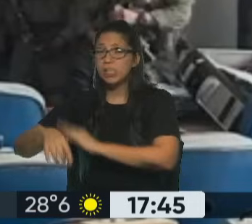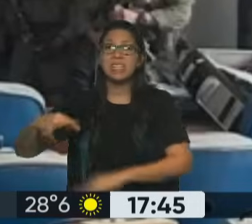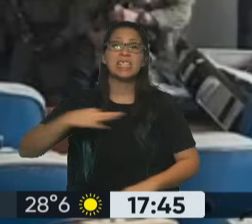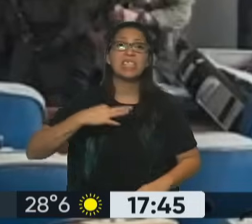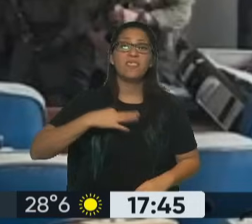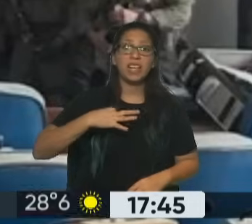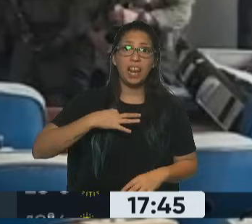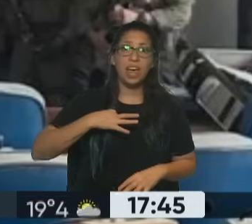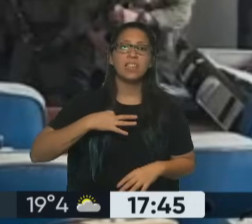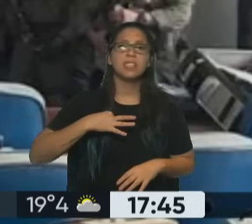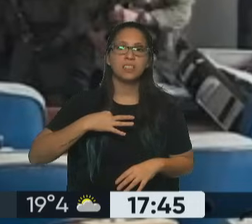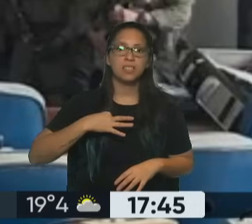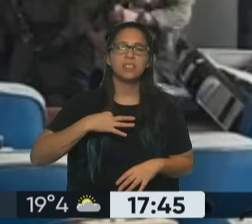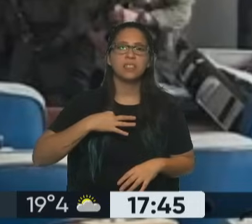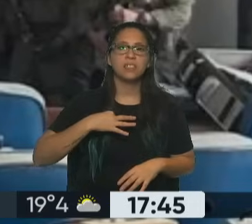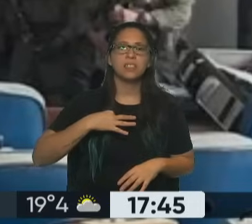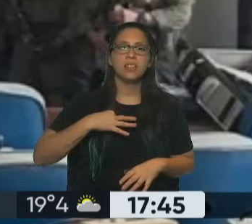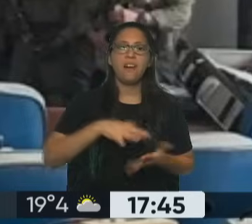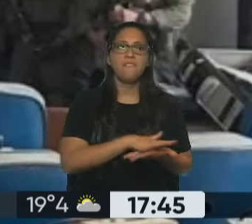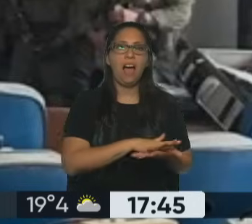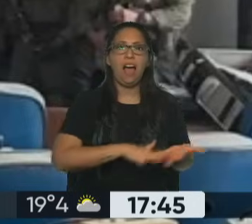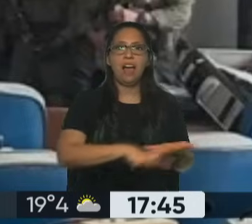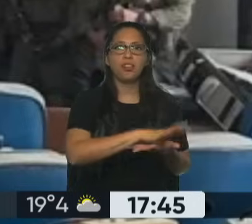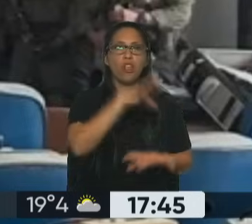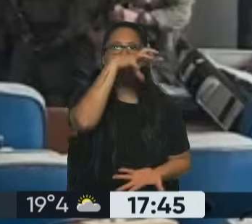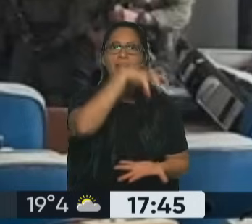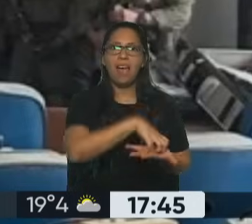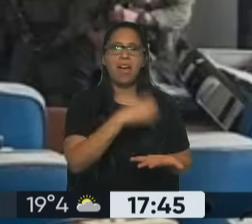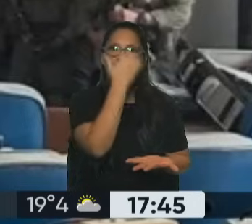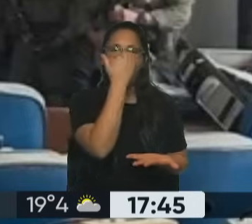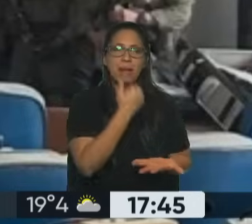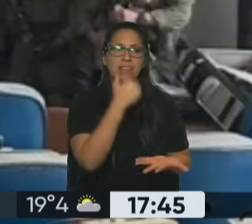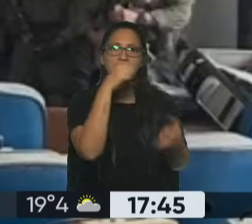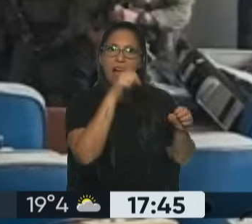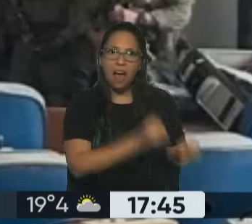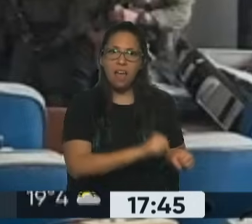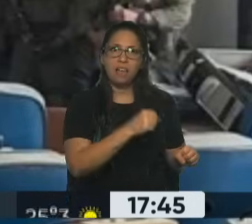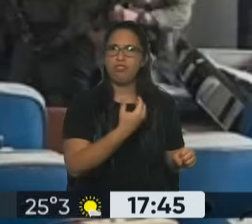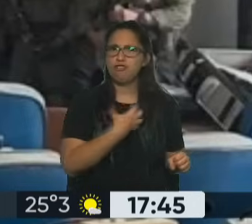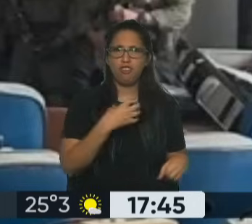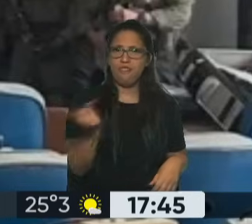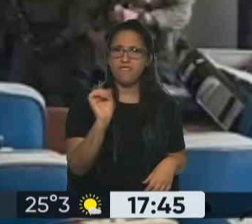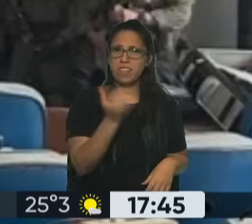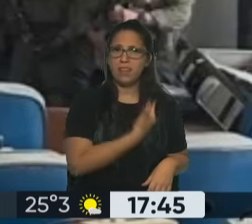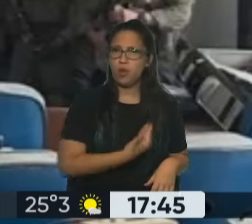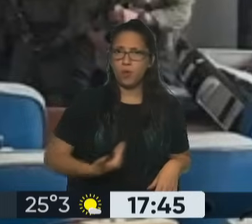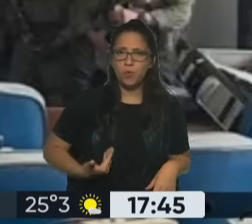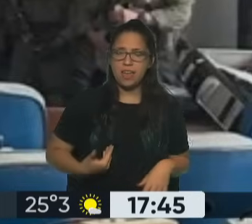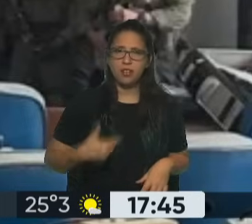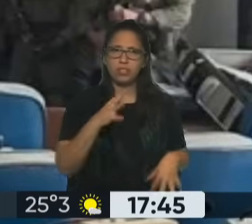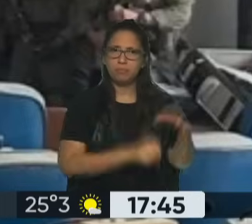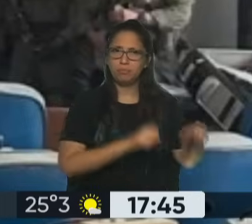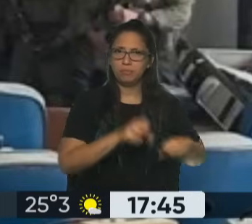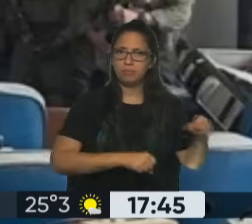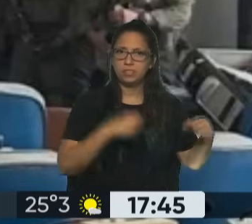saqueando las bases de jamás no tienen confianza en el gobierno dijo Galant tras